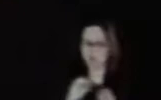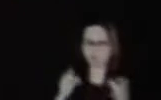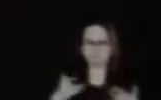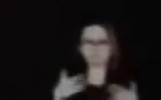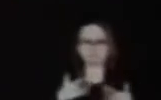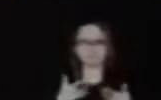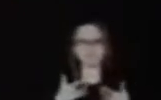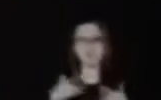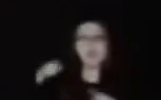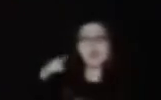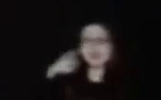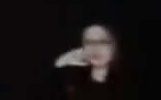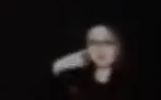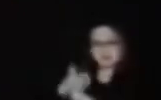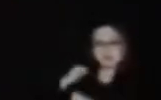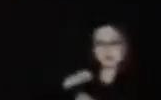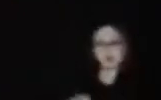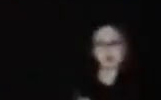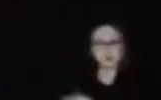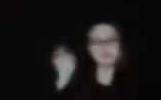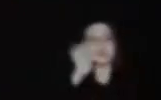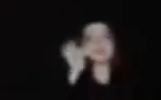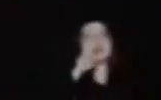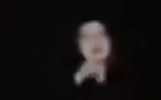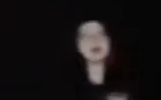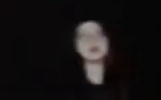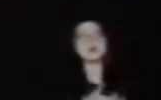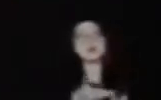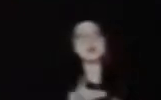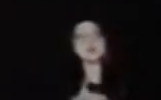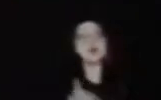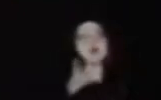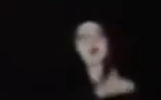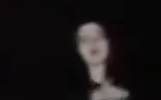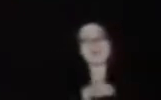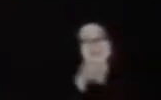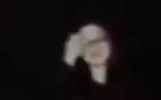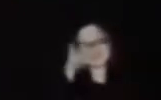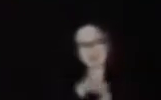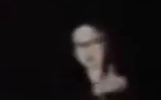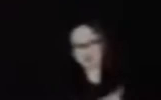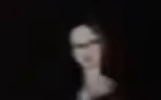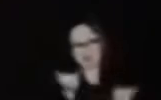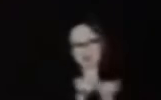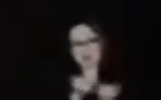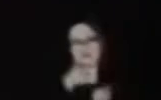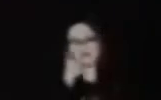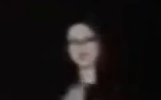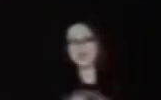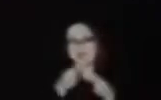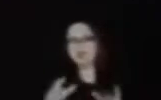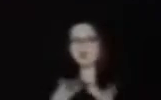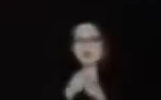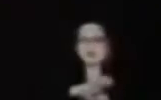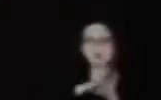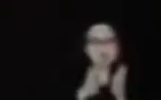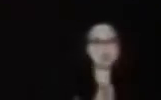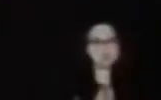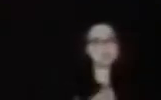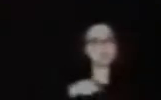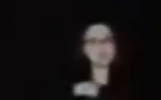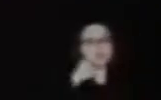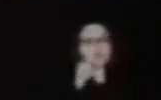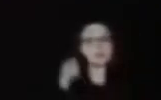a hacer negocios al amparo del poder durante el periodo neoliberal. Desde mi punto de